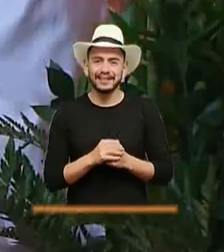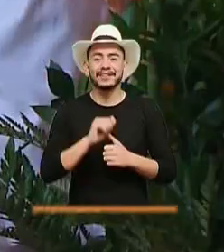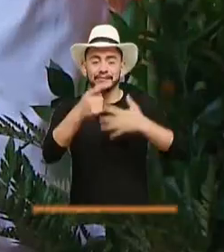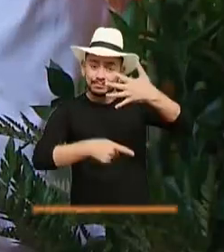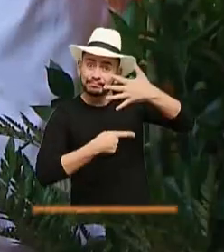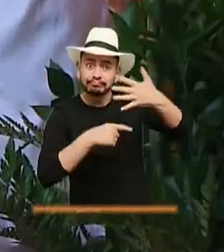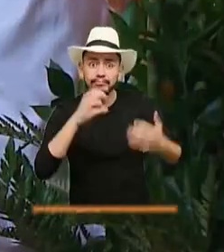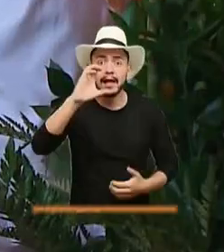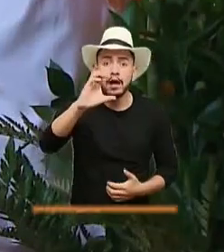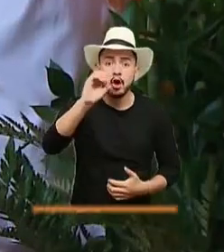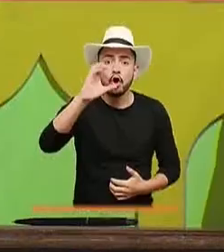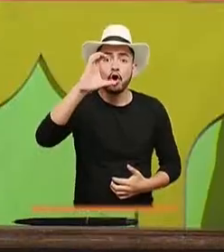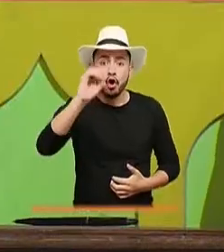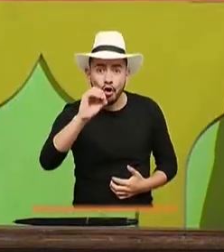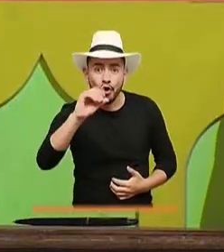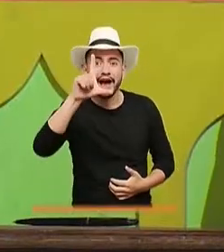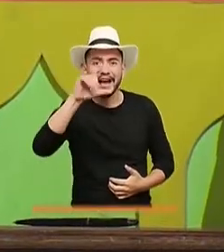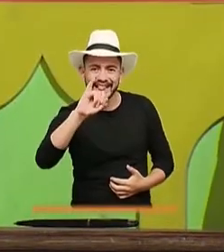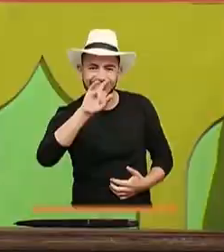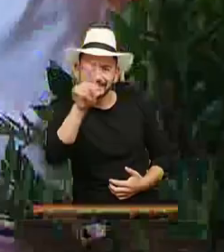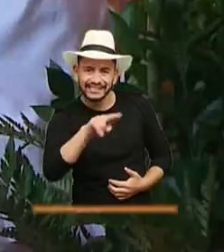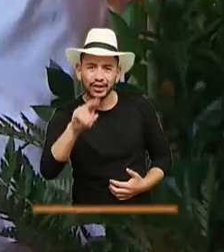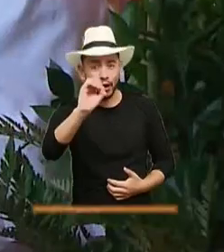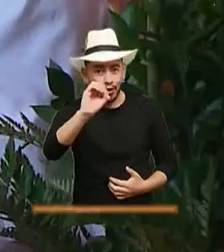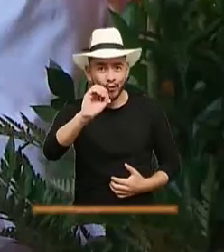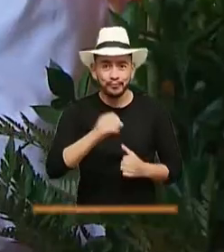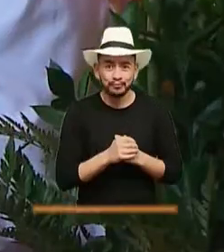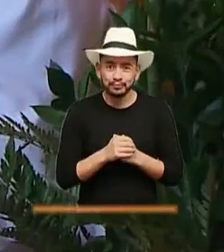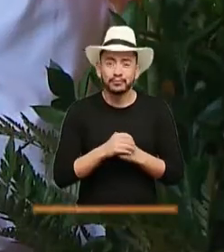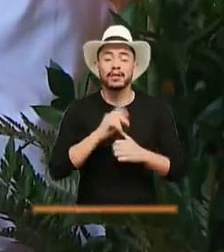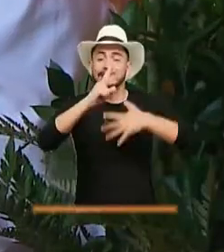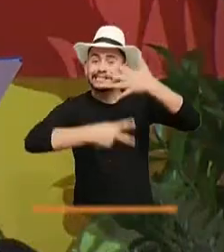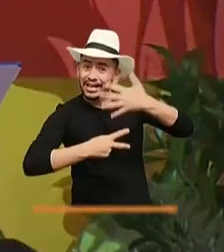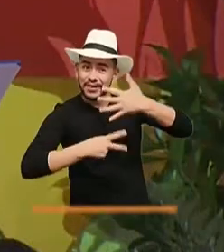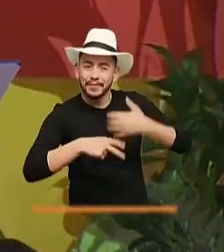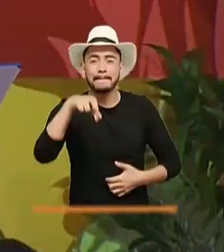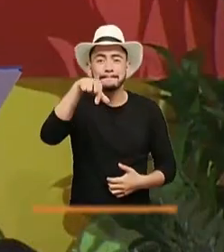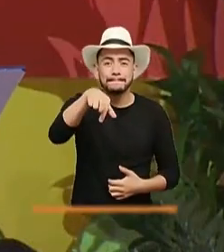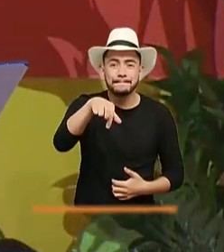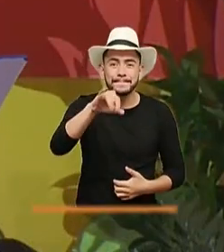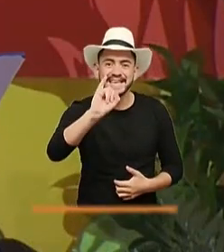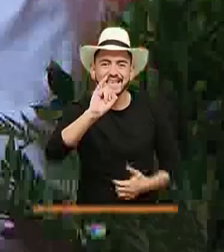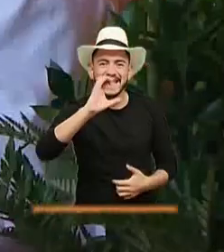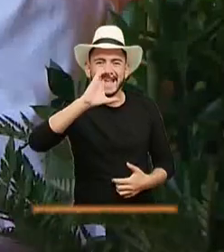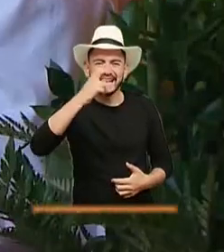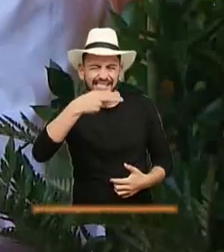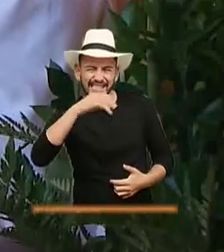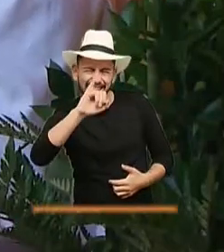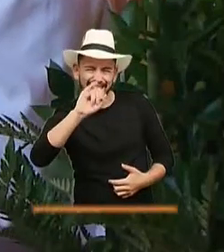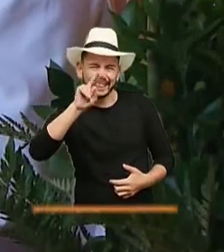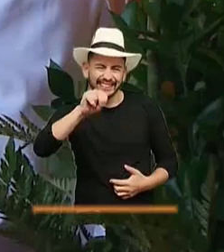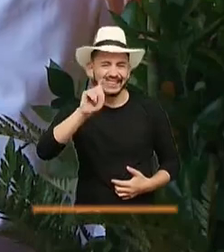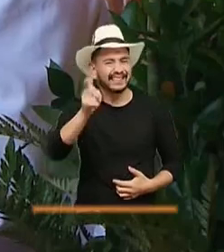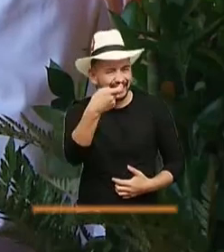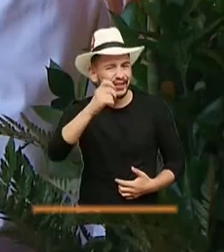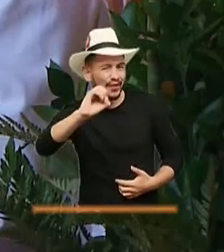Cocolizo. Muy bien. Clasifica también Pichingo. Ahí está, el Pichingo debe